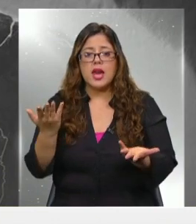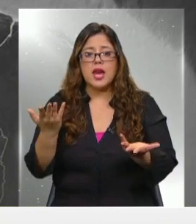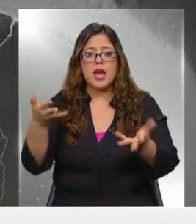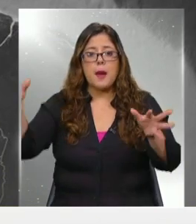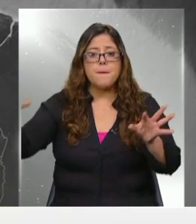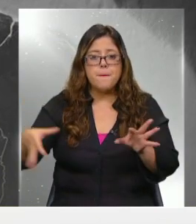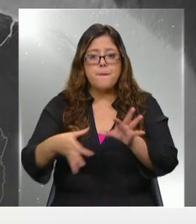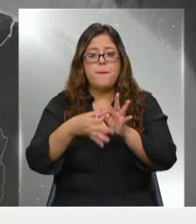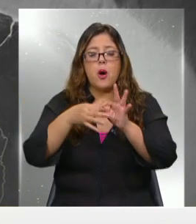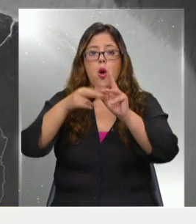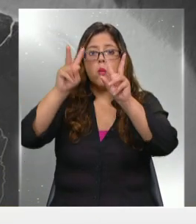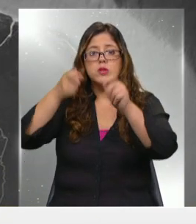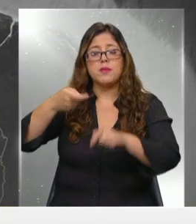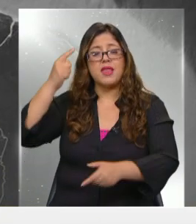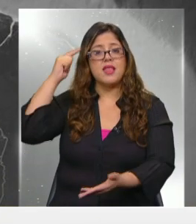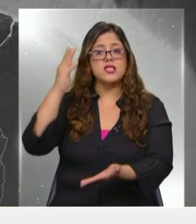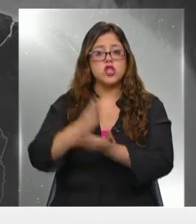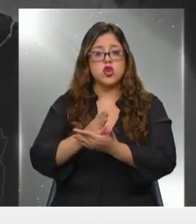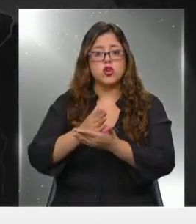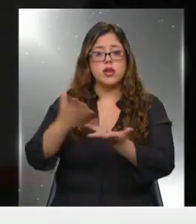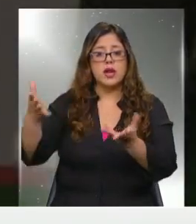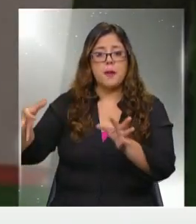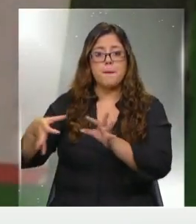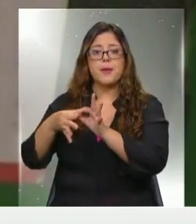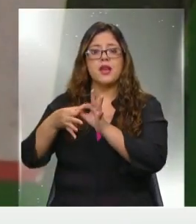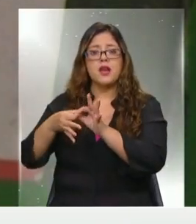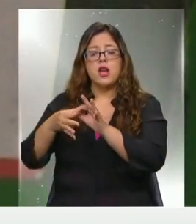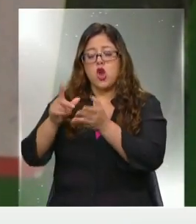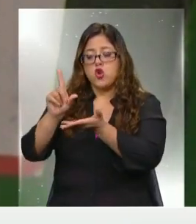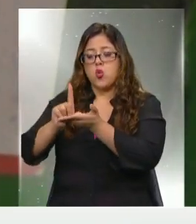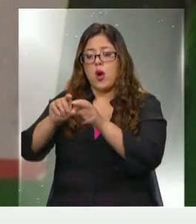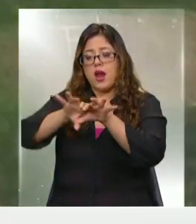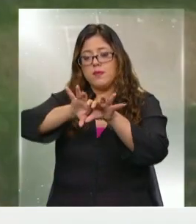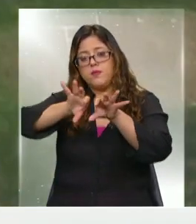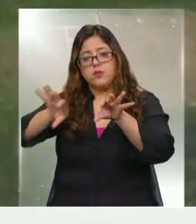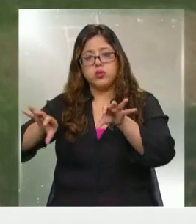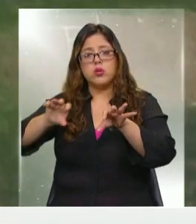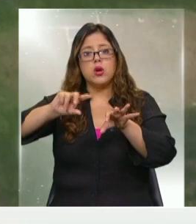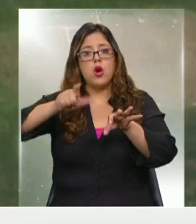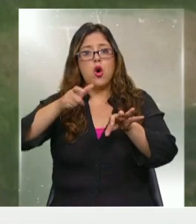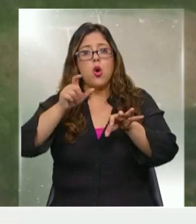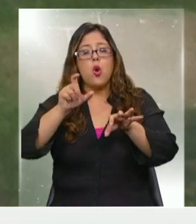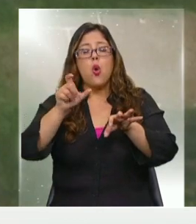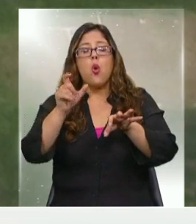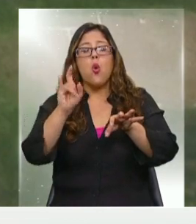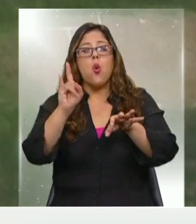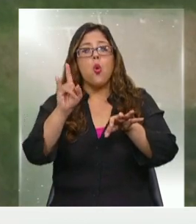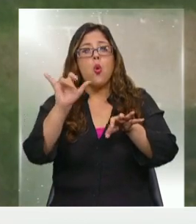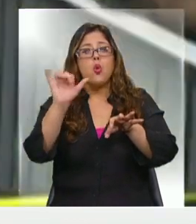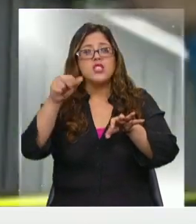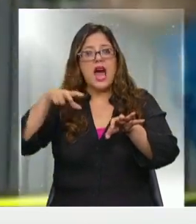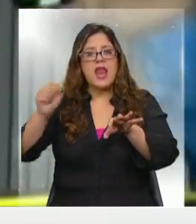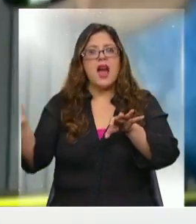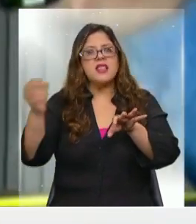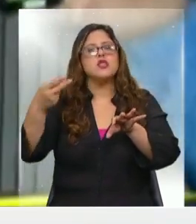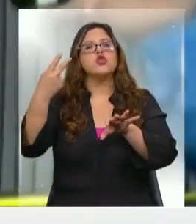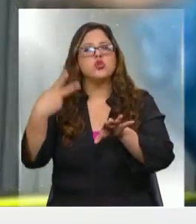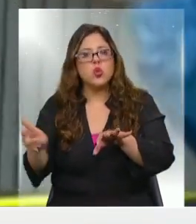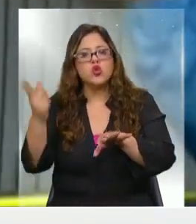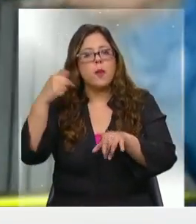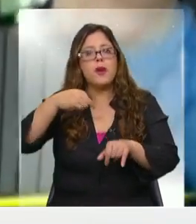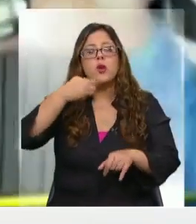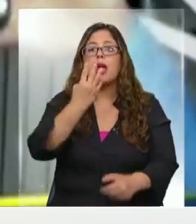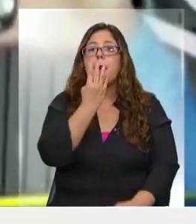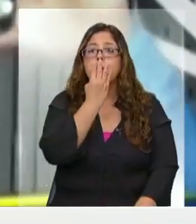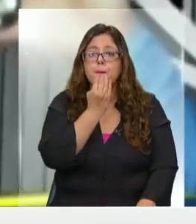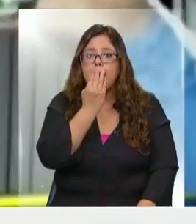un polémico referéndum la región del Esequibo, un territorio que su vecino Guyana reconoce como suyo, pero en donde Nicolás Maduro dio